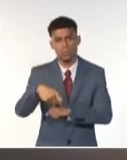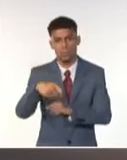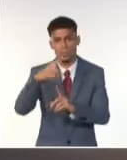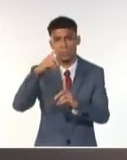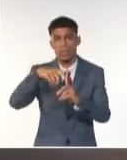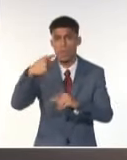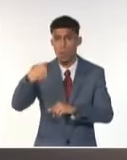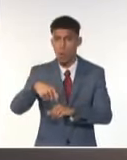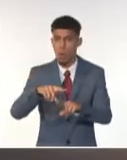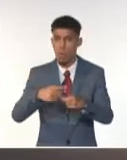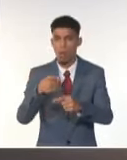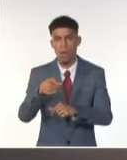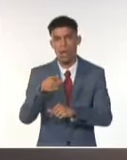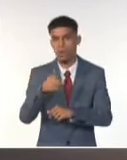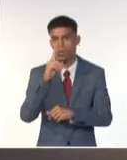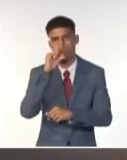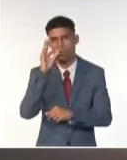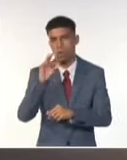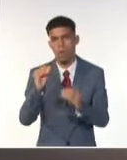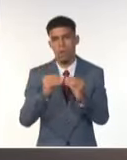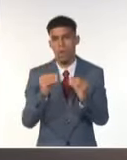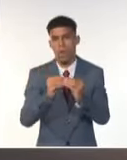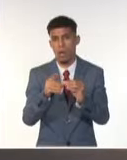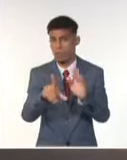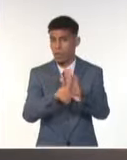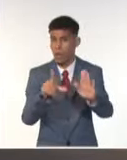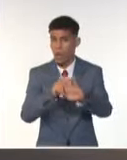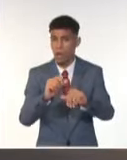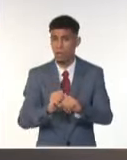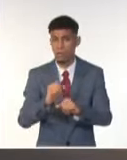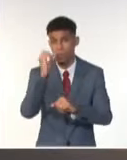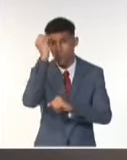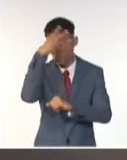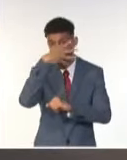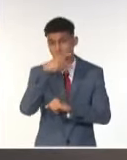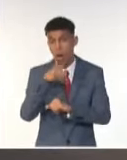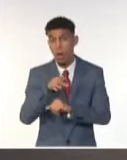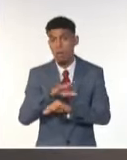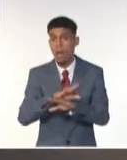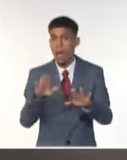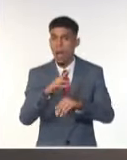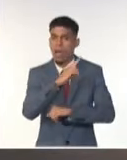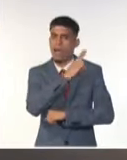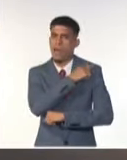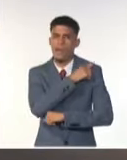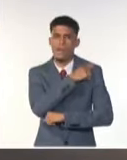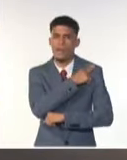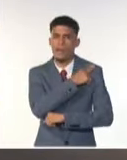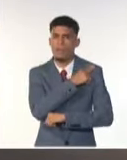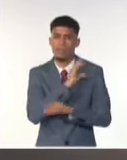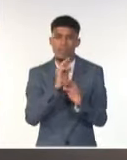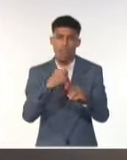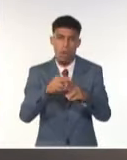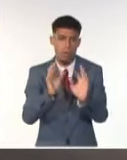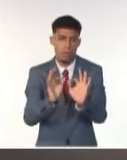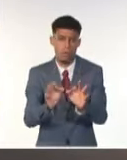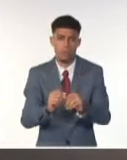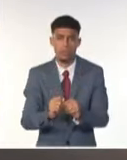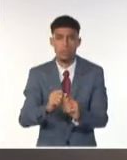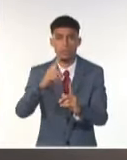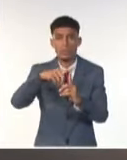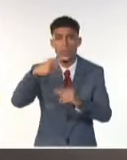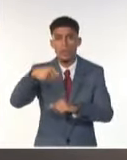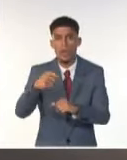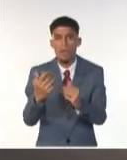hizo la ley hizo la trampa. Trump es el litigante en jefe, así lo han llamado siempre, así que los tribunales no le